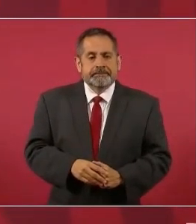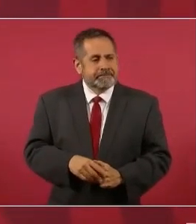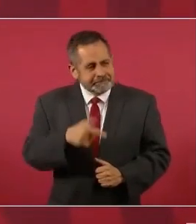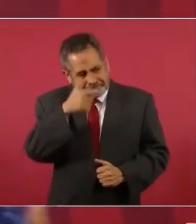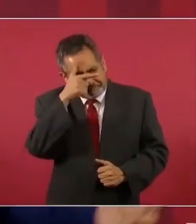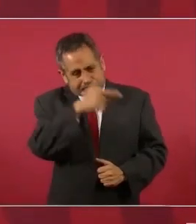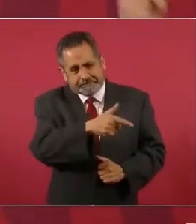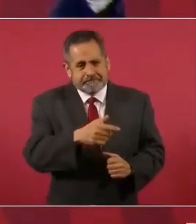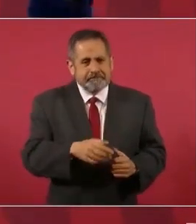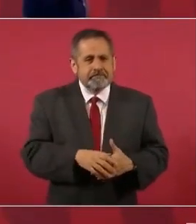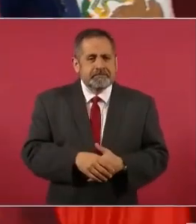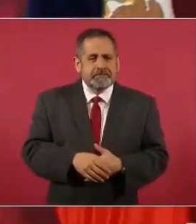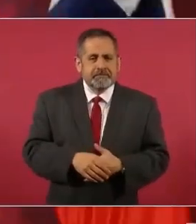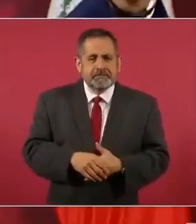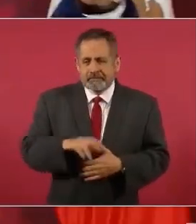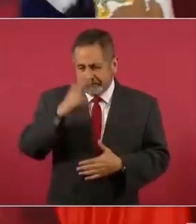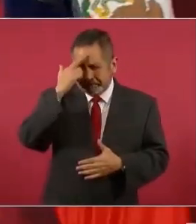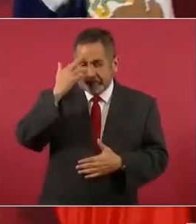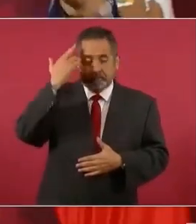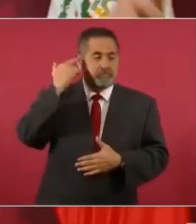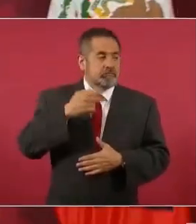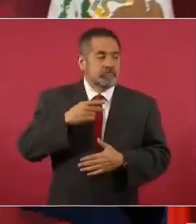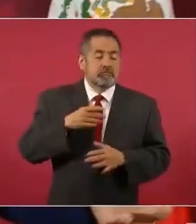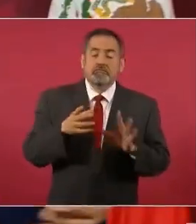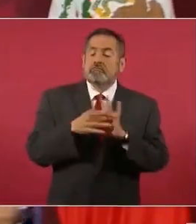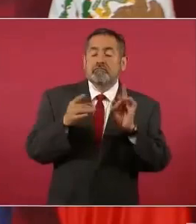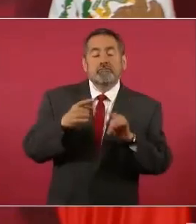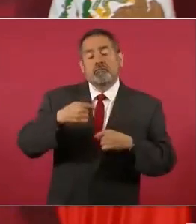¿Cuánto engañaban de que eran distintos?